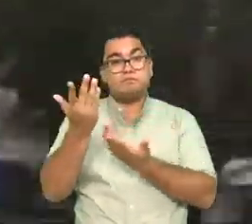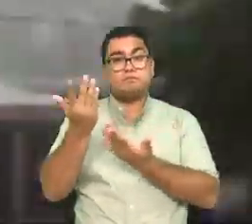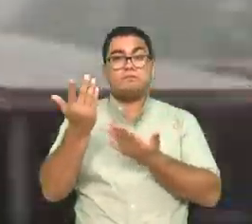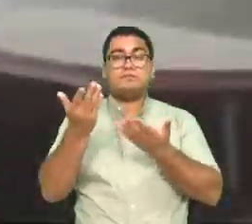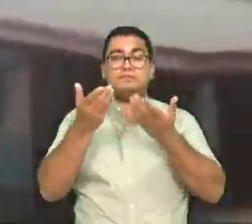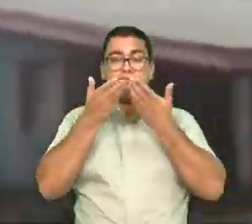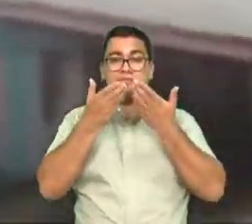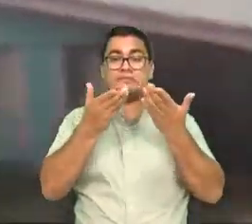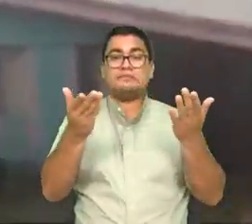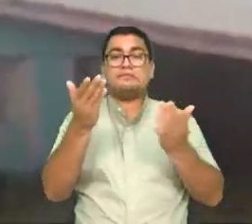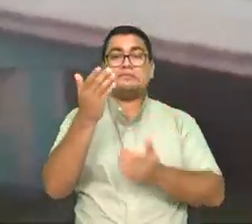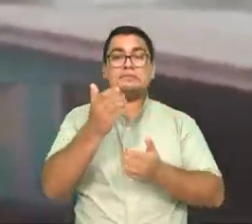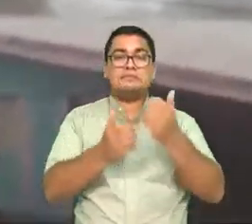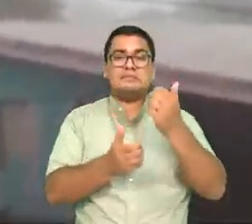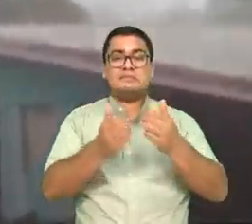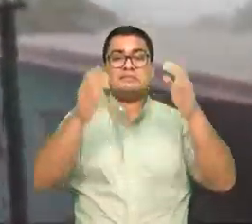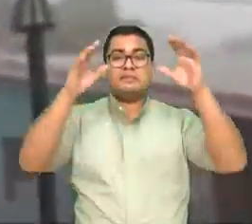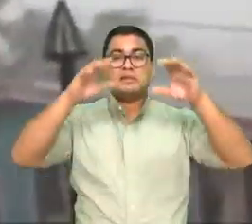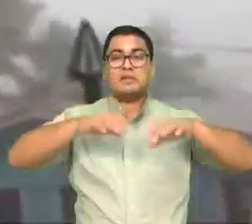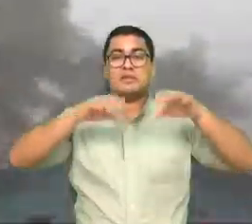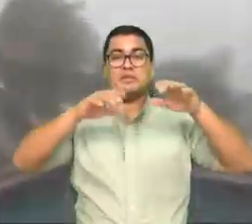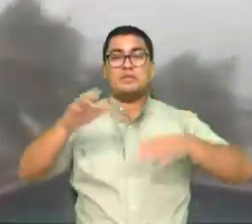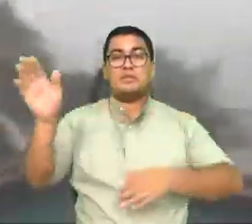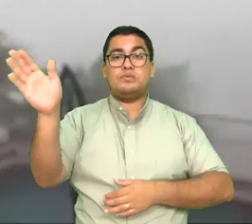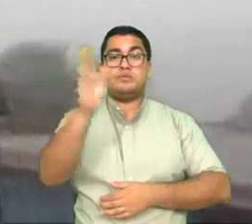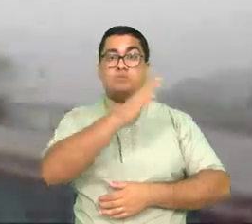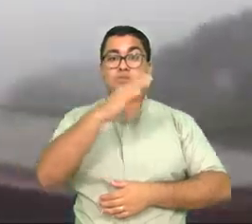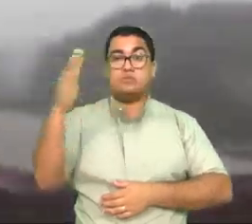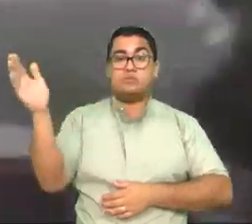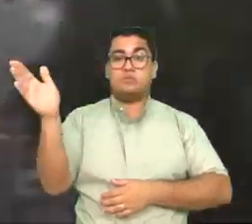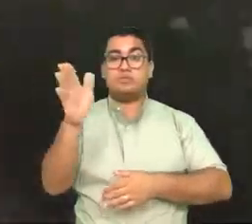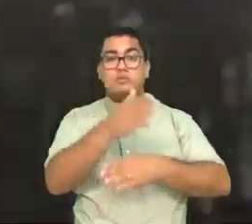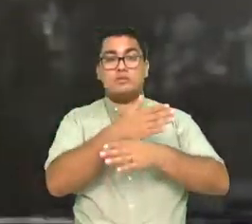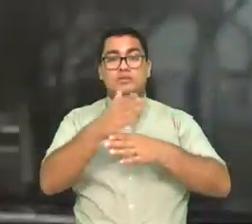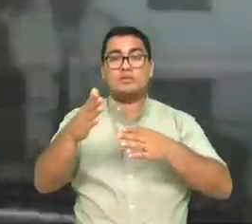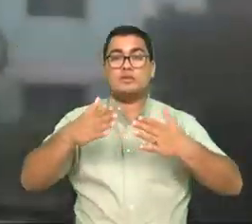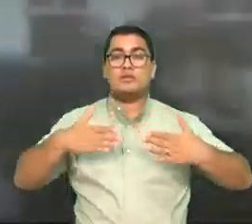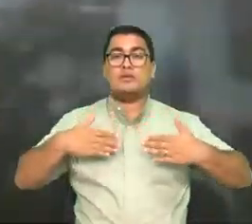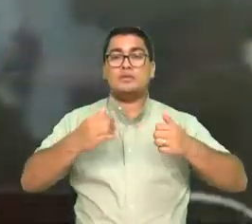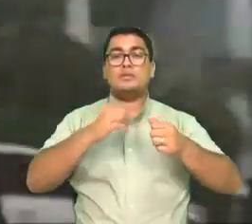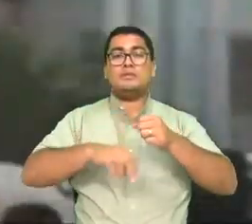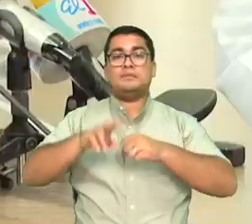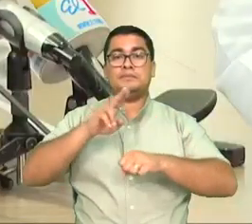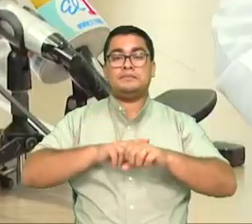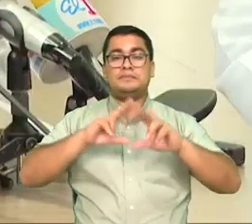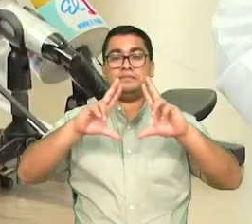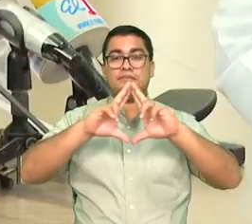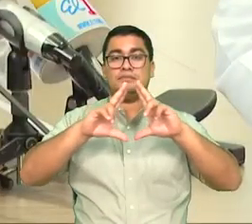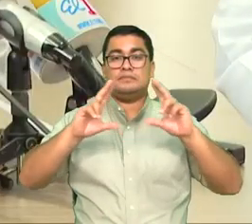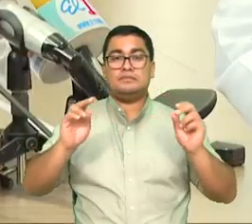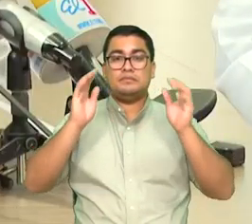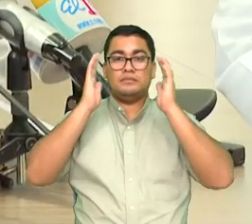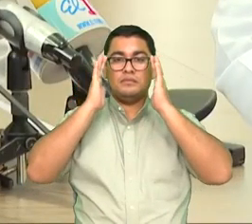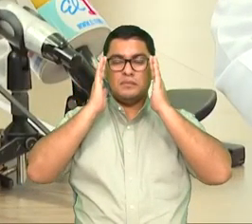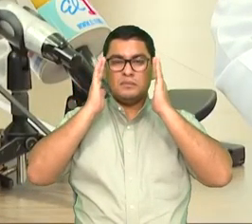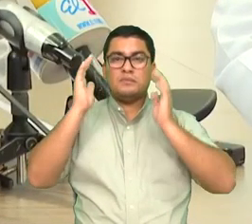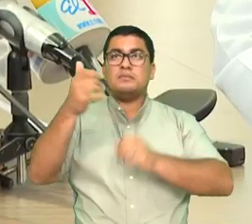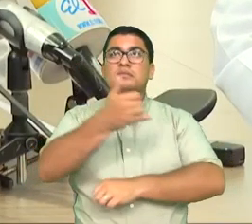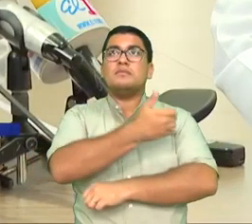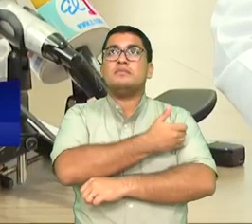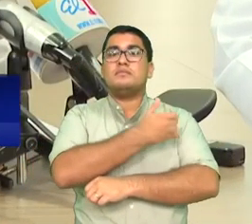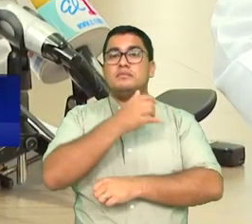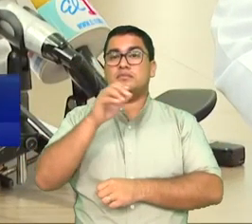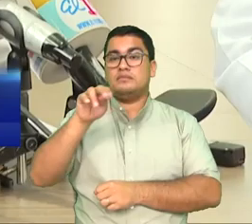daños ocasionados por las lluvias y vientos a las infraestructuras de salud a nivel nacional. En el Hospital